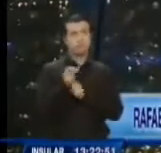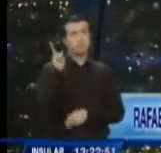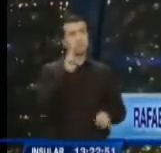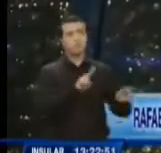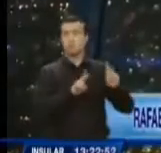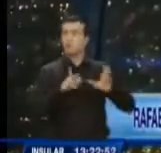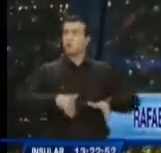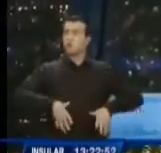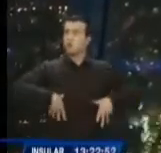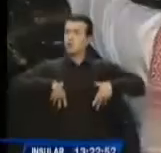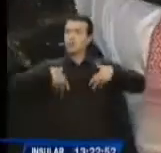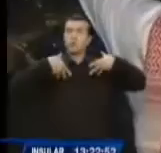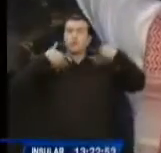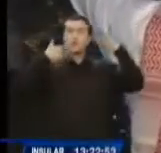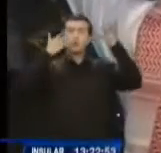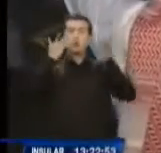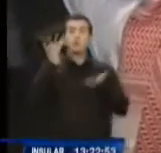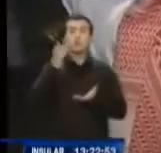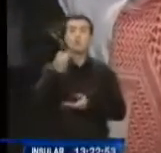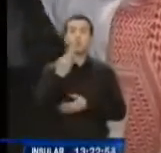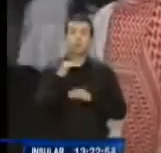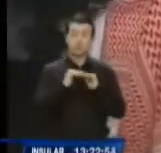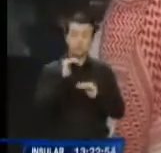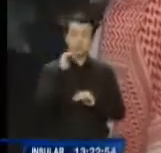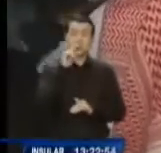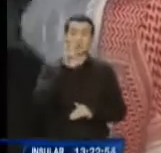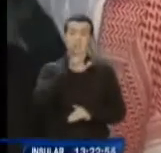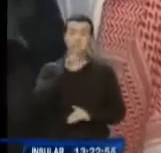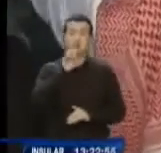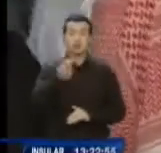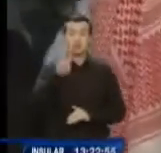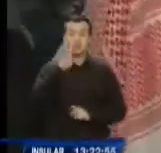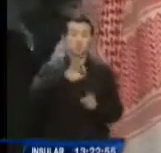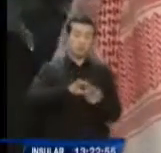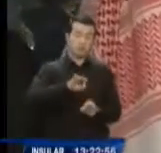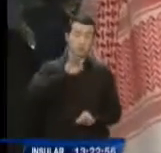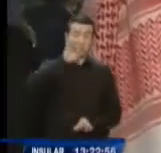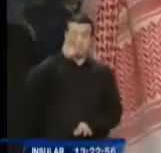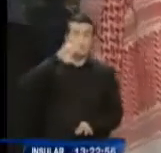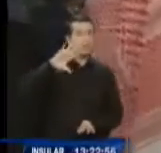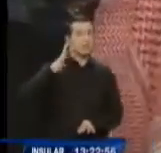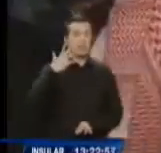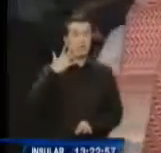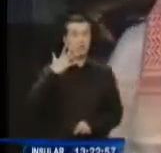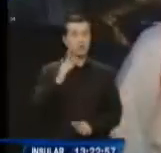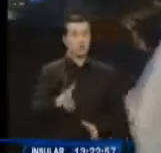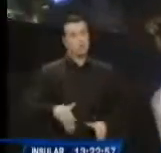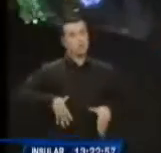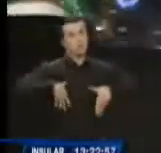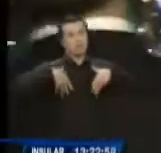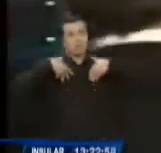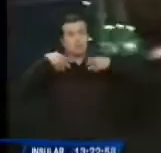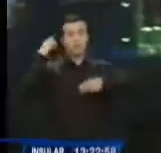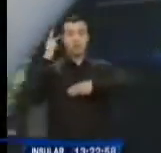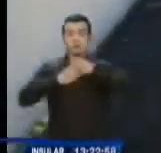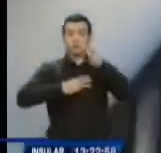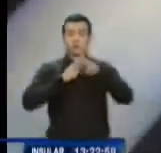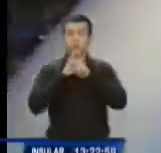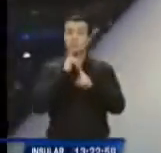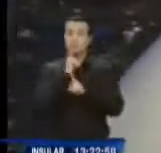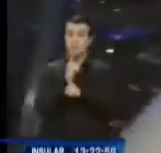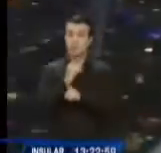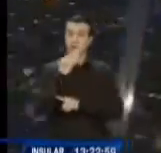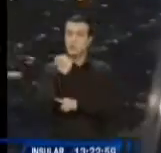rascacielos de la ciudad de riad 302 metros de altura el quinto más alto de arabia saudita y considerado el mejor